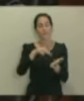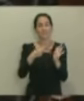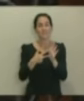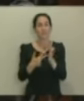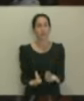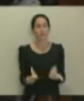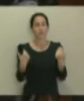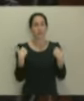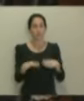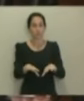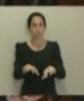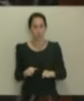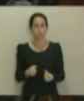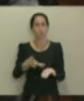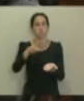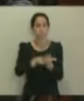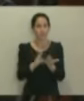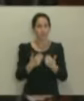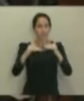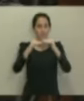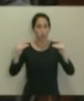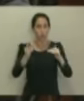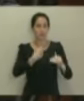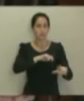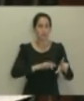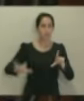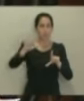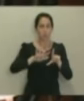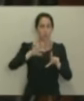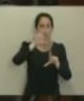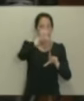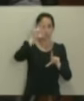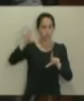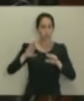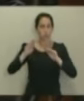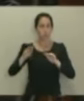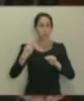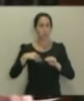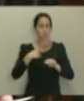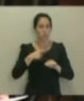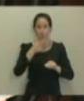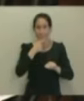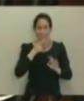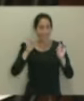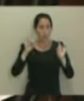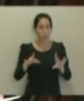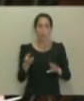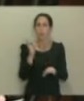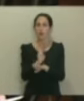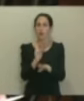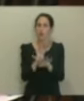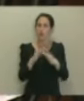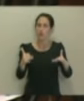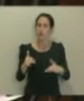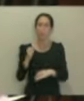homologable, ya digo, con el conjunto del país, con el conjunto del parlamentarismo, digamos, de corta anglosajón, normalizado. Un parlamentarismo positivo